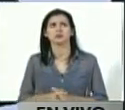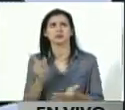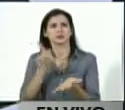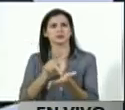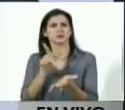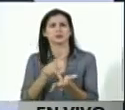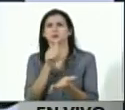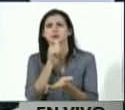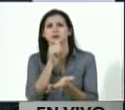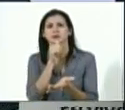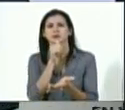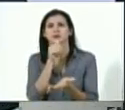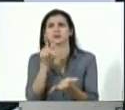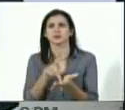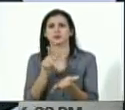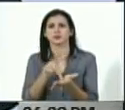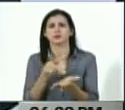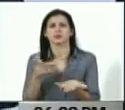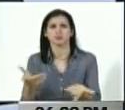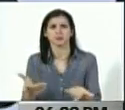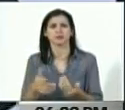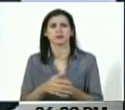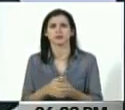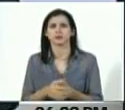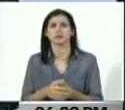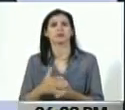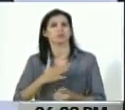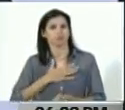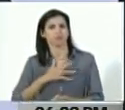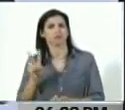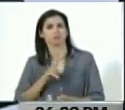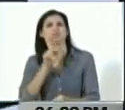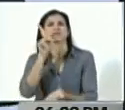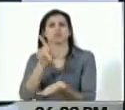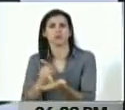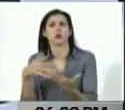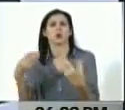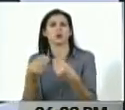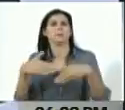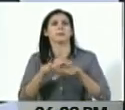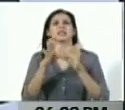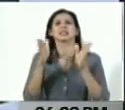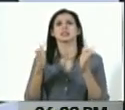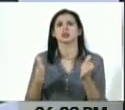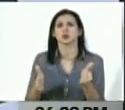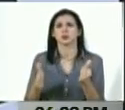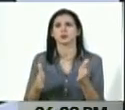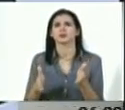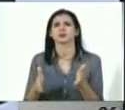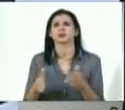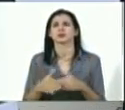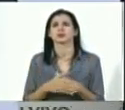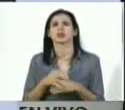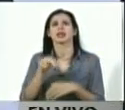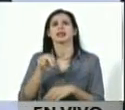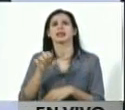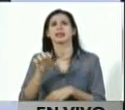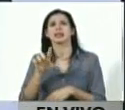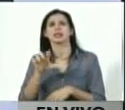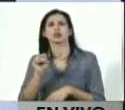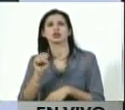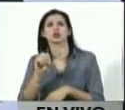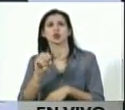participando y va a participar nuestro país a través del ministro Nelson Martínez.